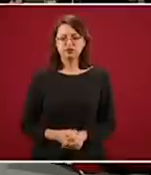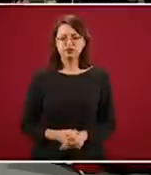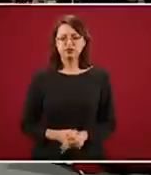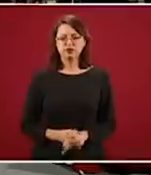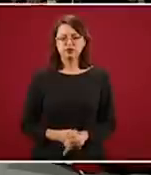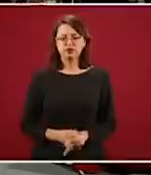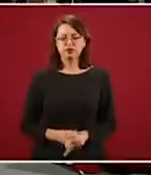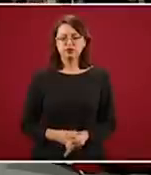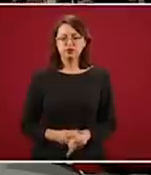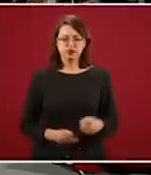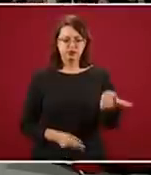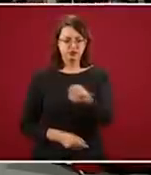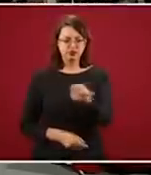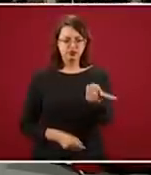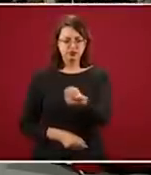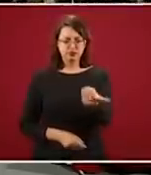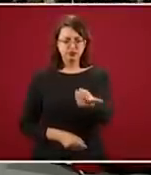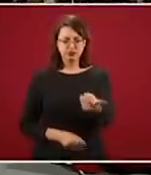Hola, los dos.